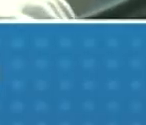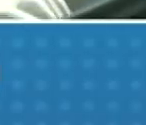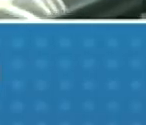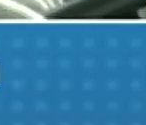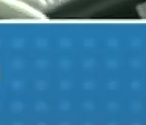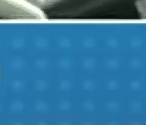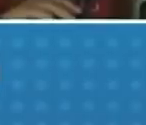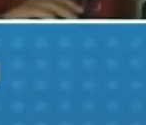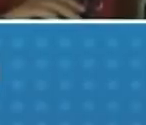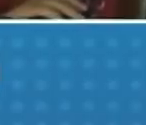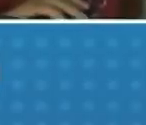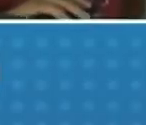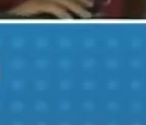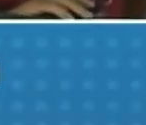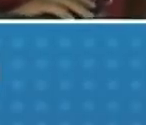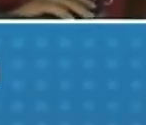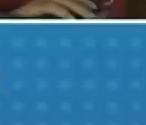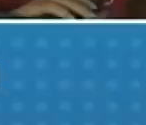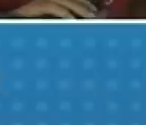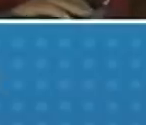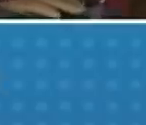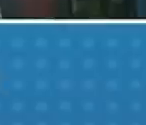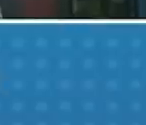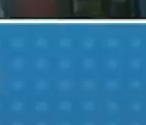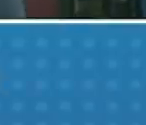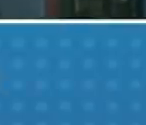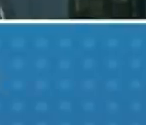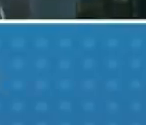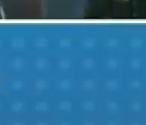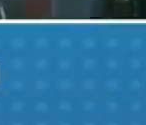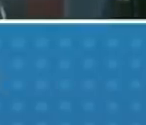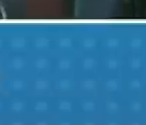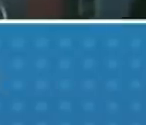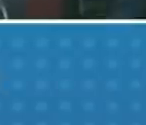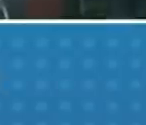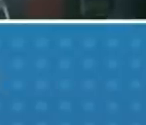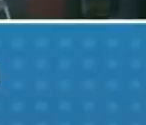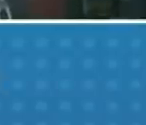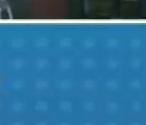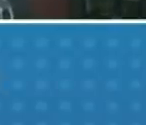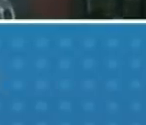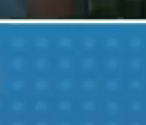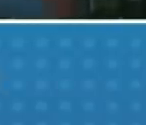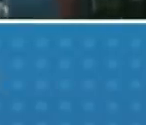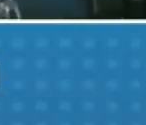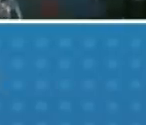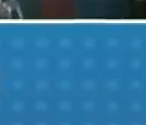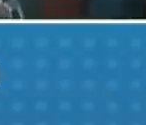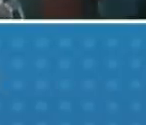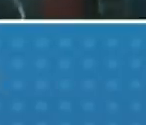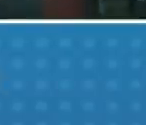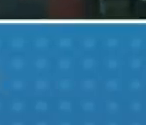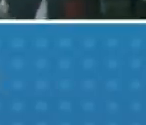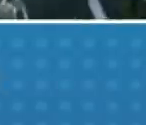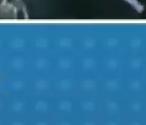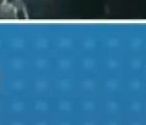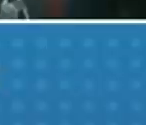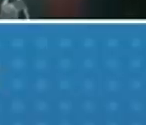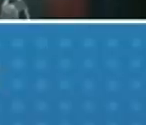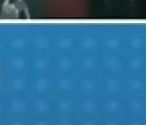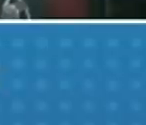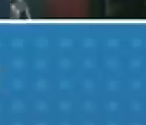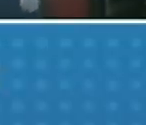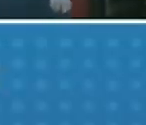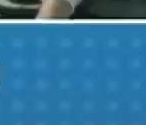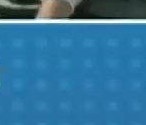sus tapabocas y si es posible, también sus guantes. Cumplimos también la medida de seguridad de la separación de cada uno de los usuarios dentro